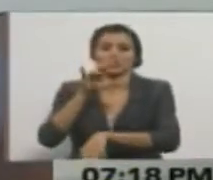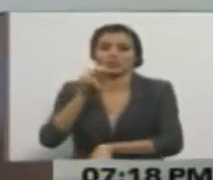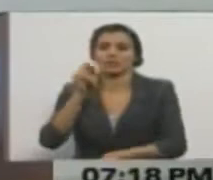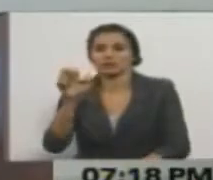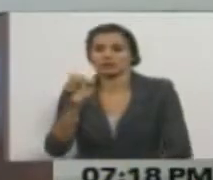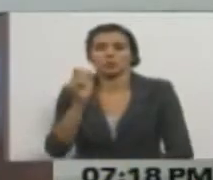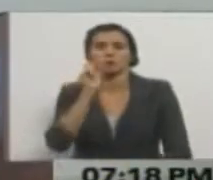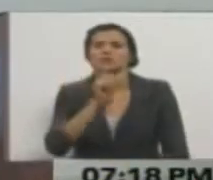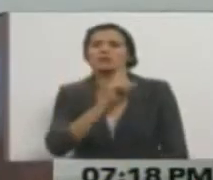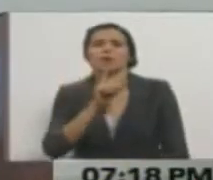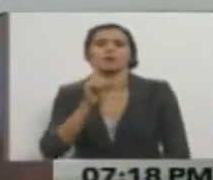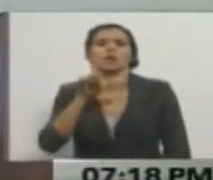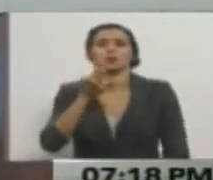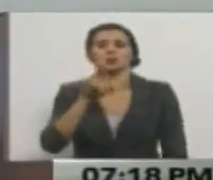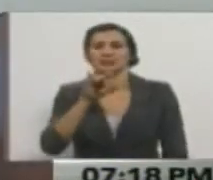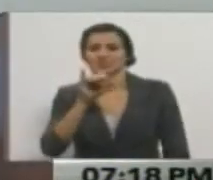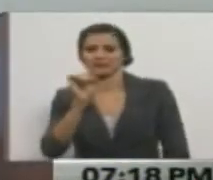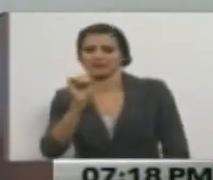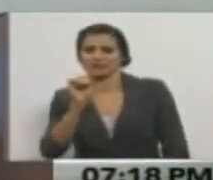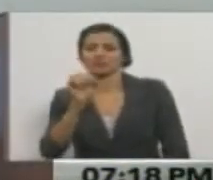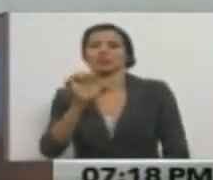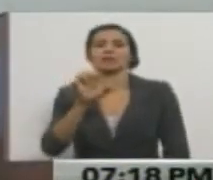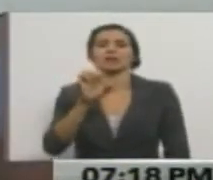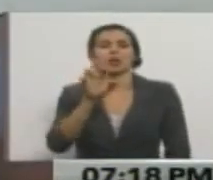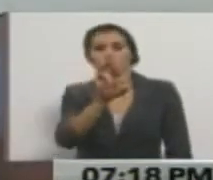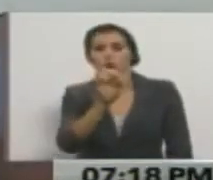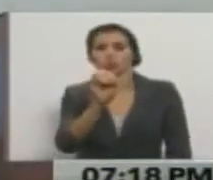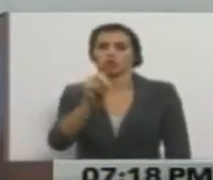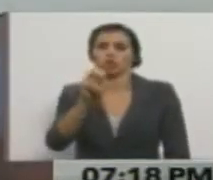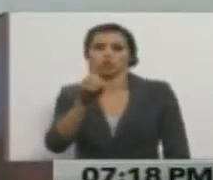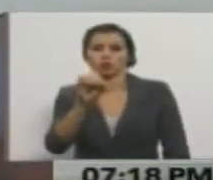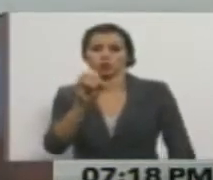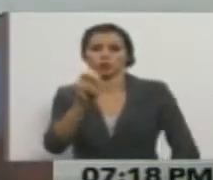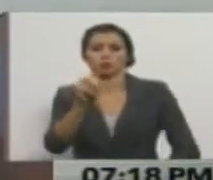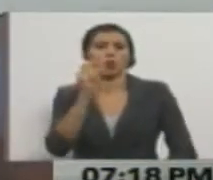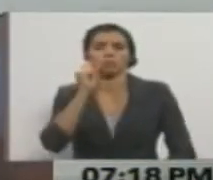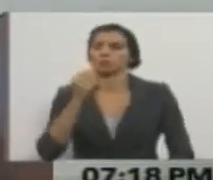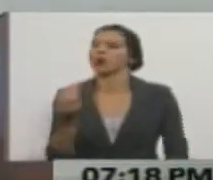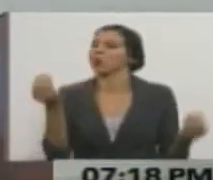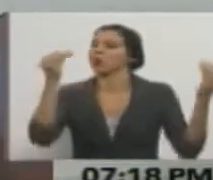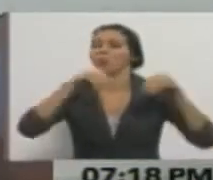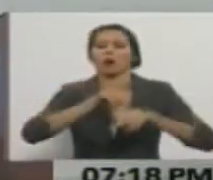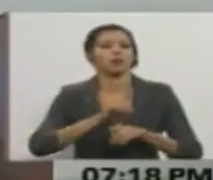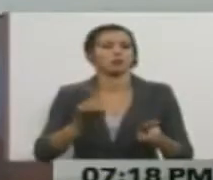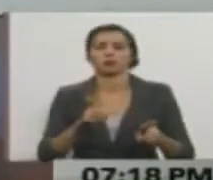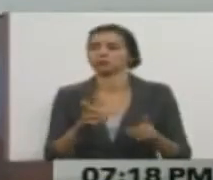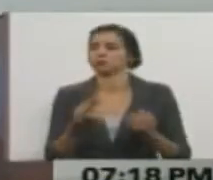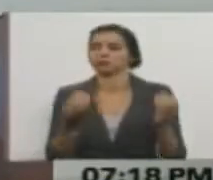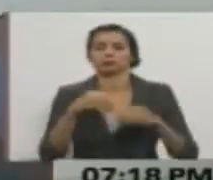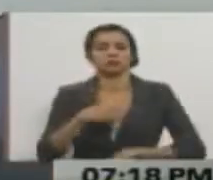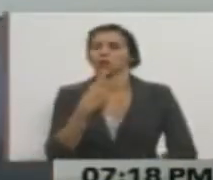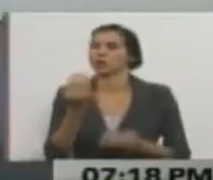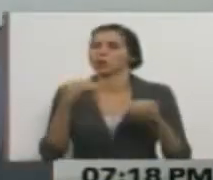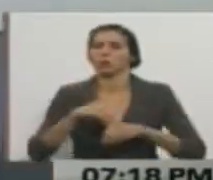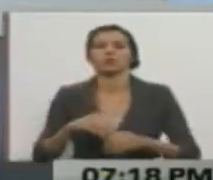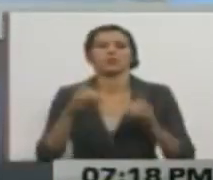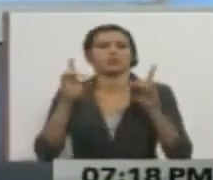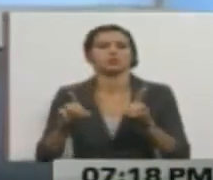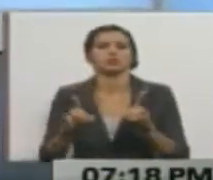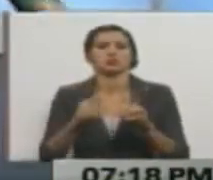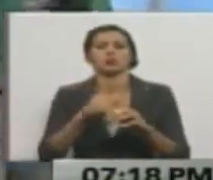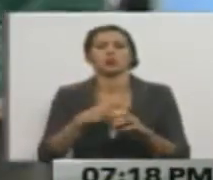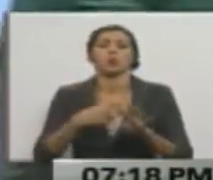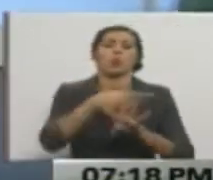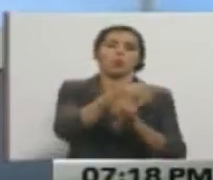Luis Emilio Rondón, ofreció declaraciones sobre su inconformidad con las medidas tomadas. Ahí las tienen.